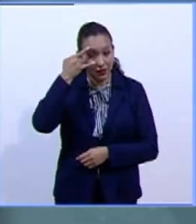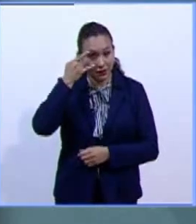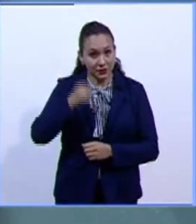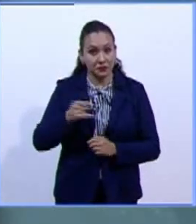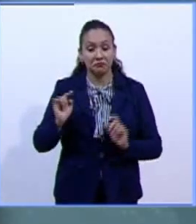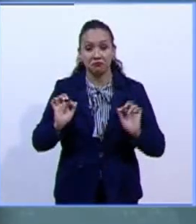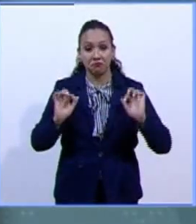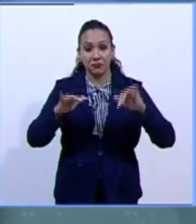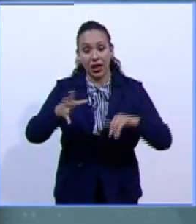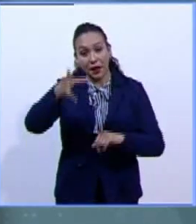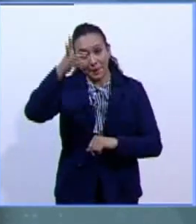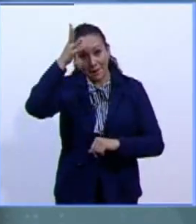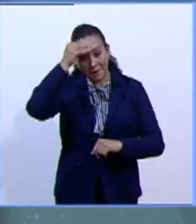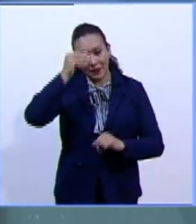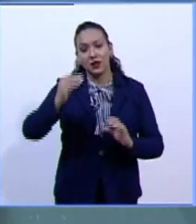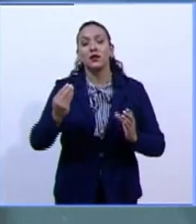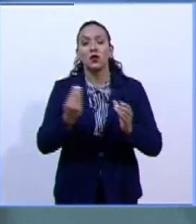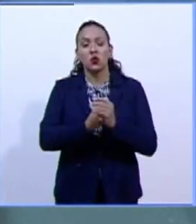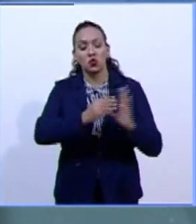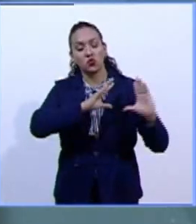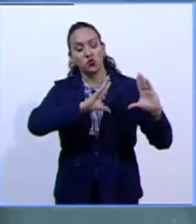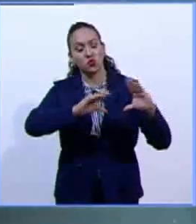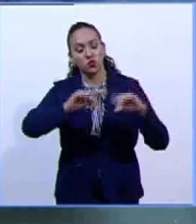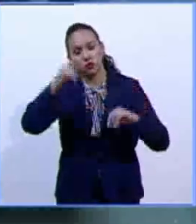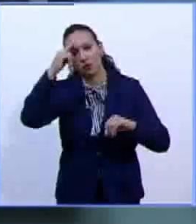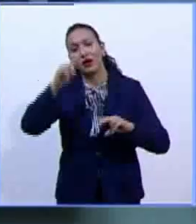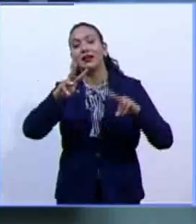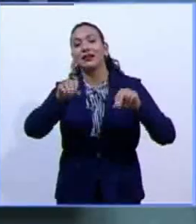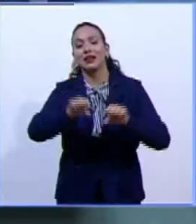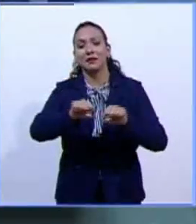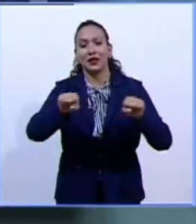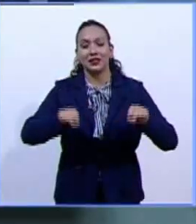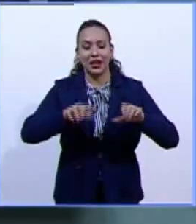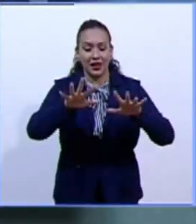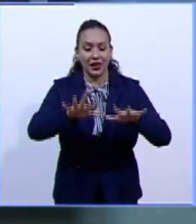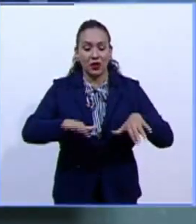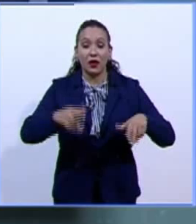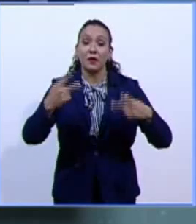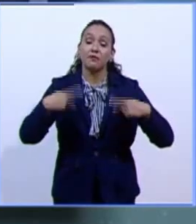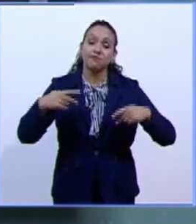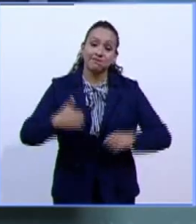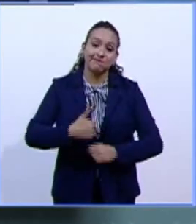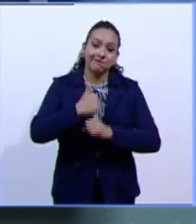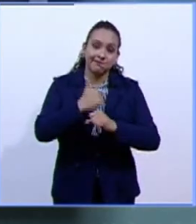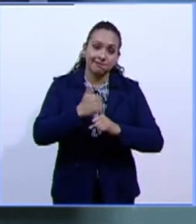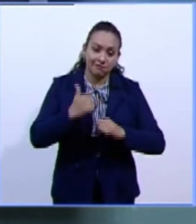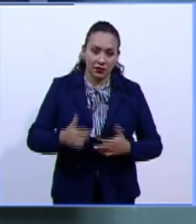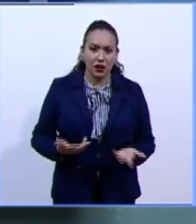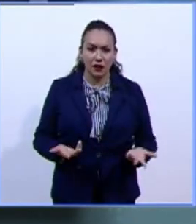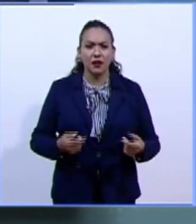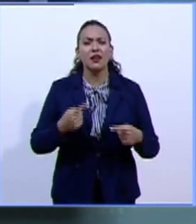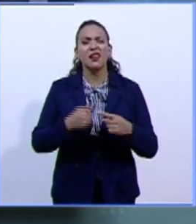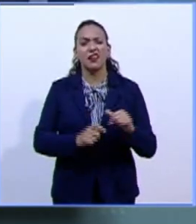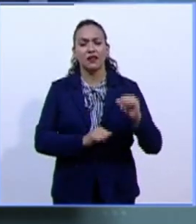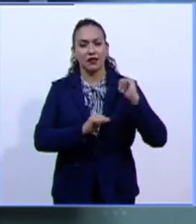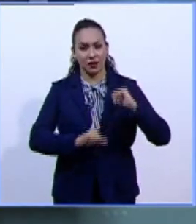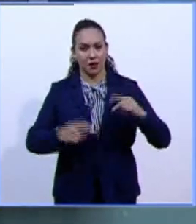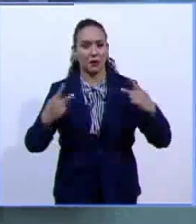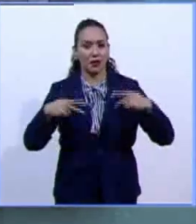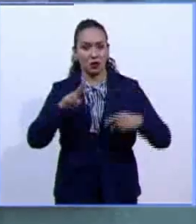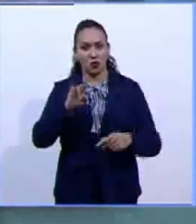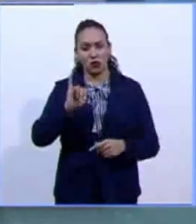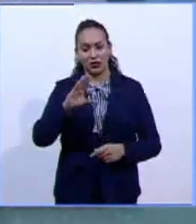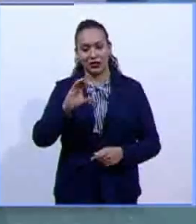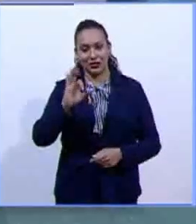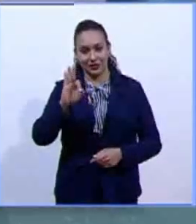en la capacitación para el uso de la sala de audiencias para personas en condiciones de vulnerabilidad a cargo de personal de UNICEF.